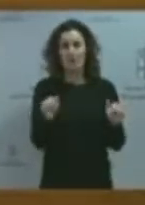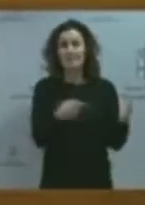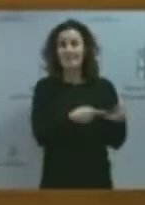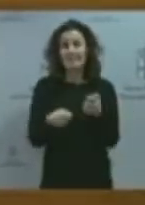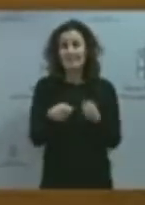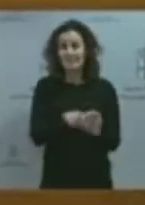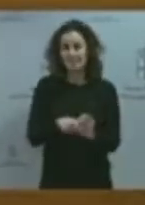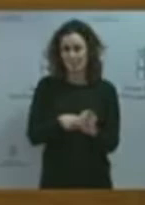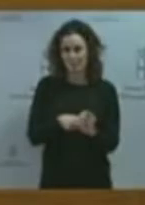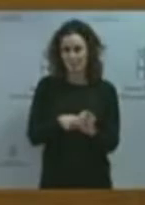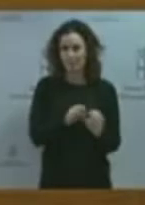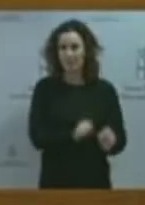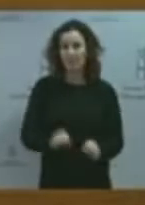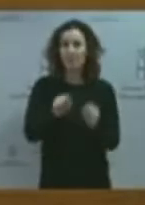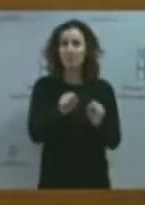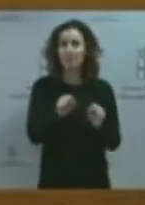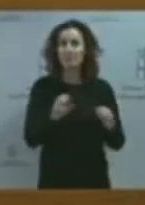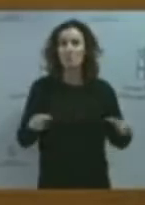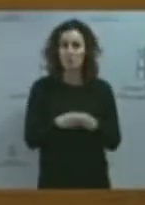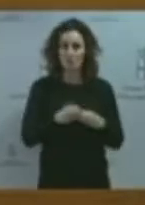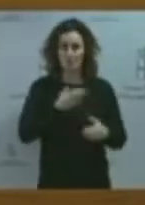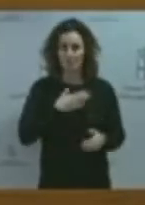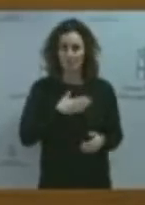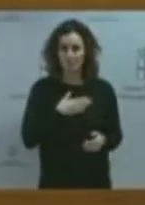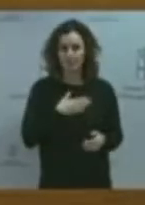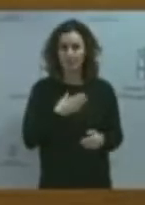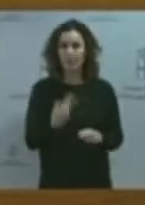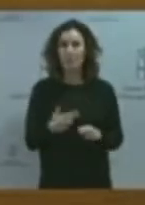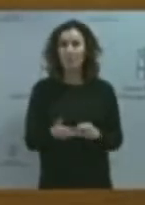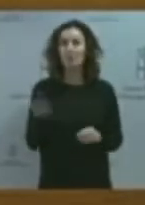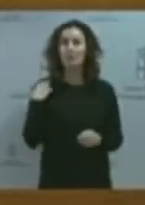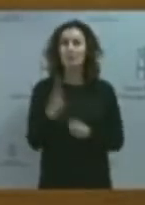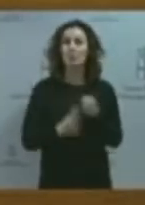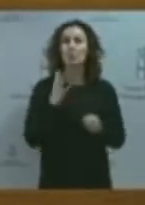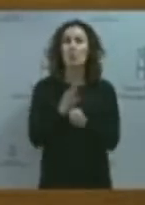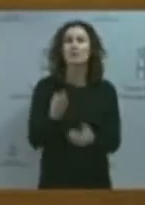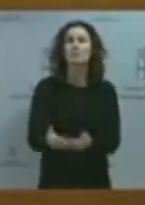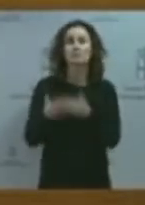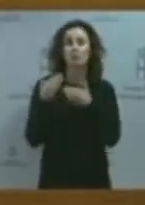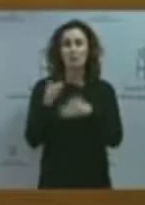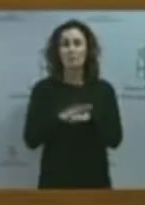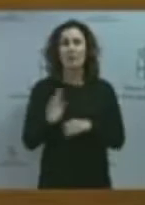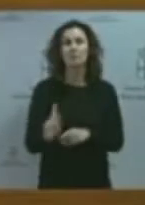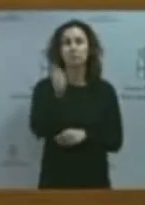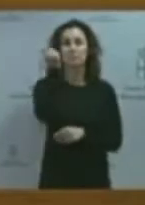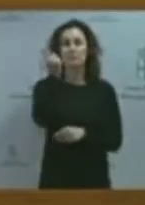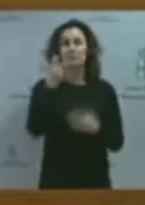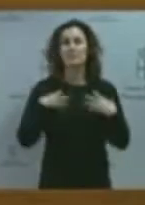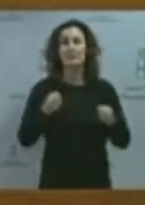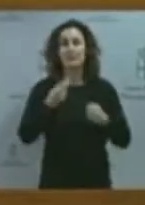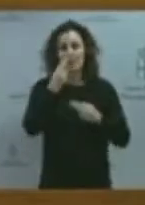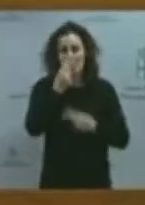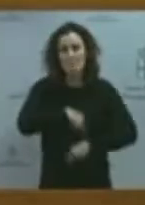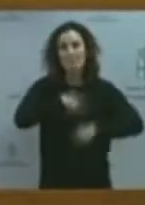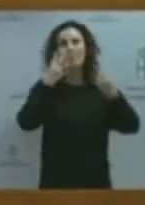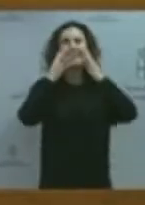grupo parlamentario en la anterior legislatura para conseguir que tengamos una sanidad pública real, una sanidad pública que defienda los derechos